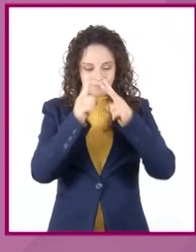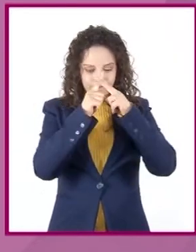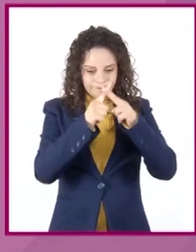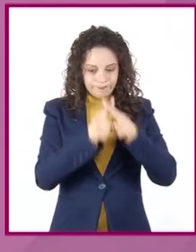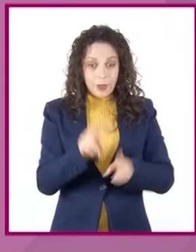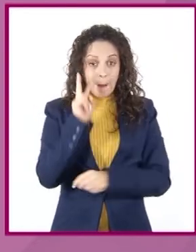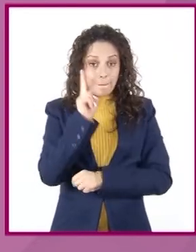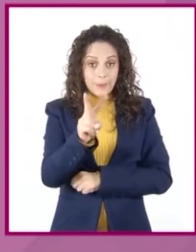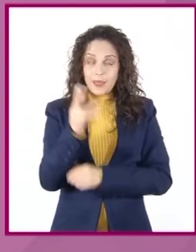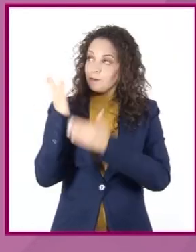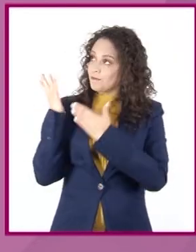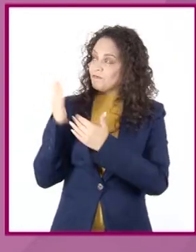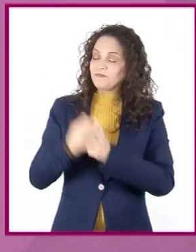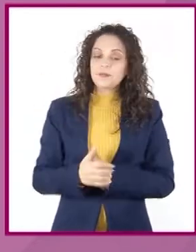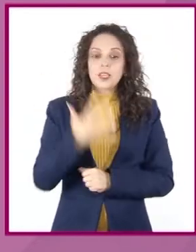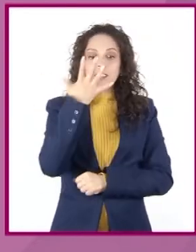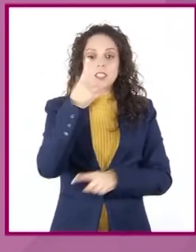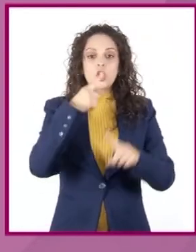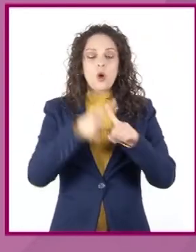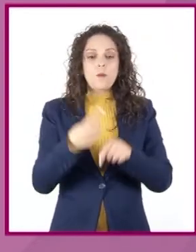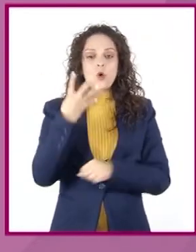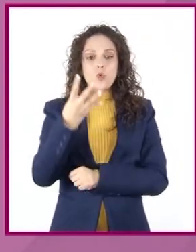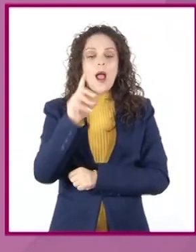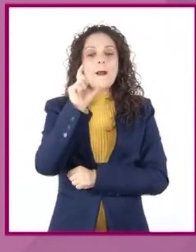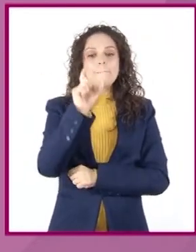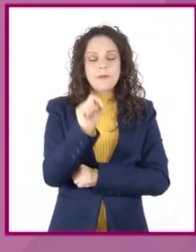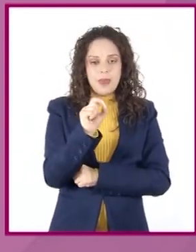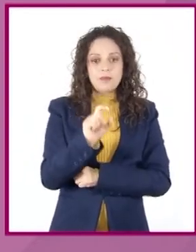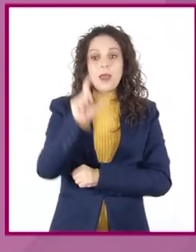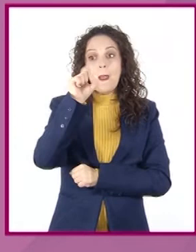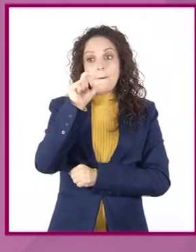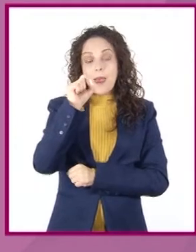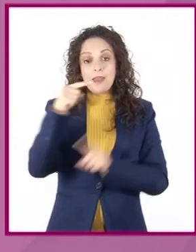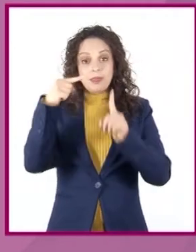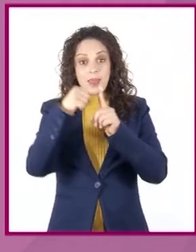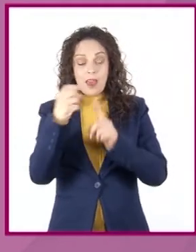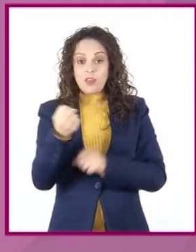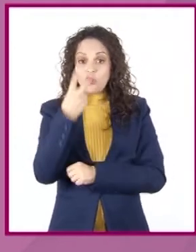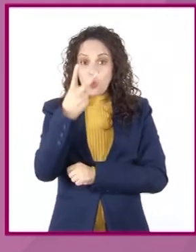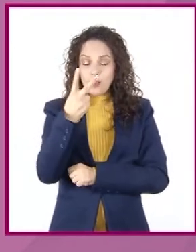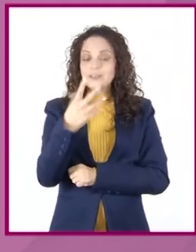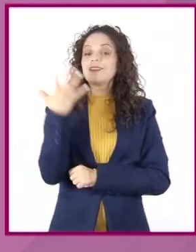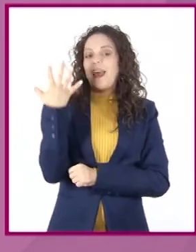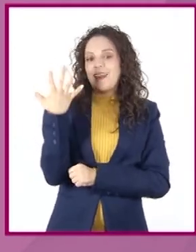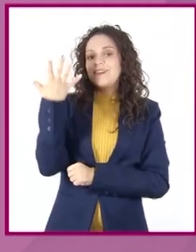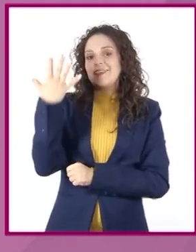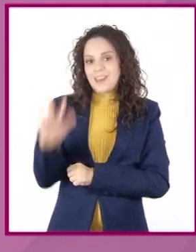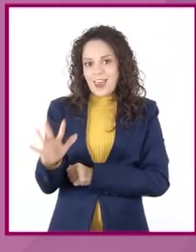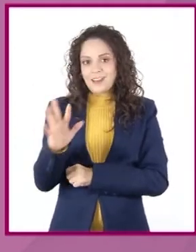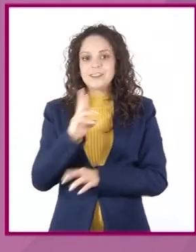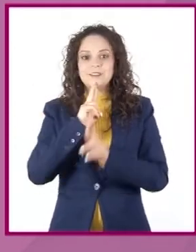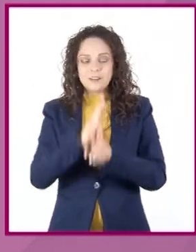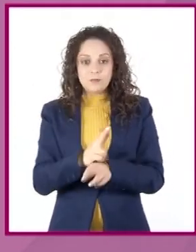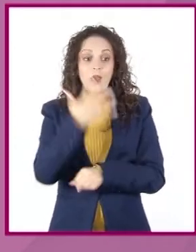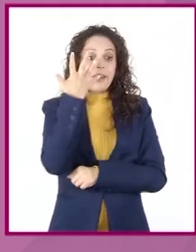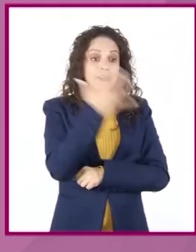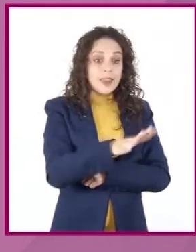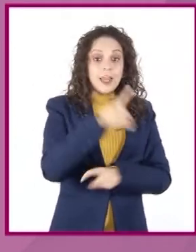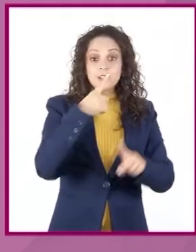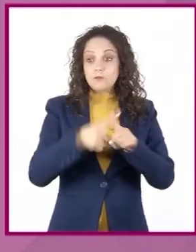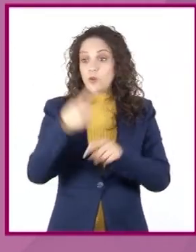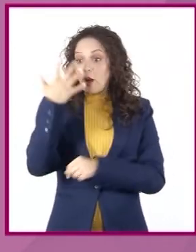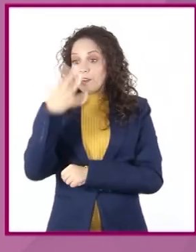por 4 igual a 20. 20 entre 2 igual a 10. Finalmente, 10 por 10 igual a